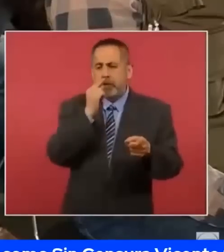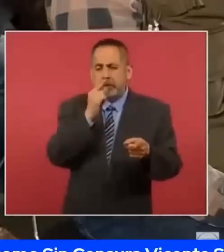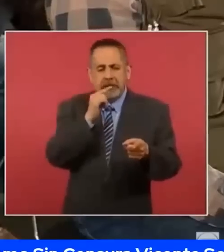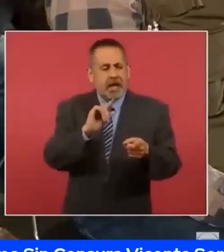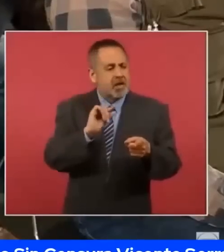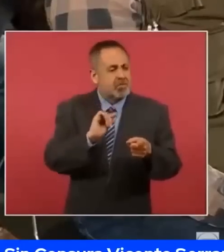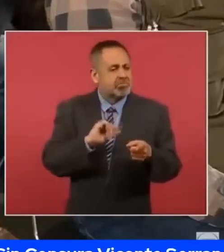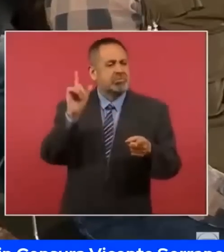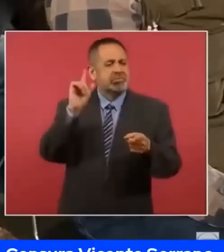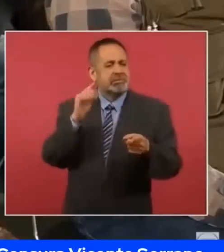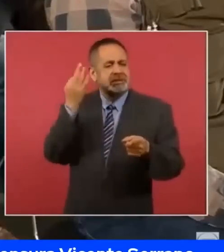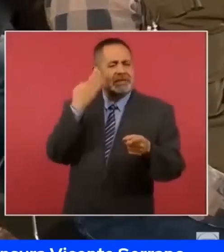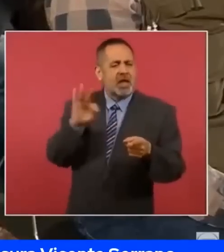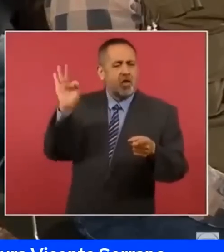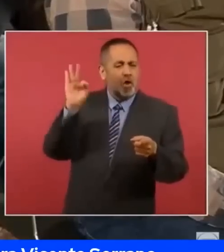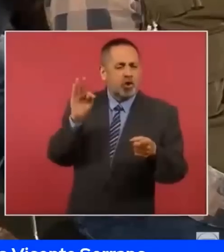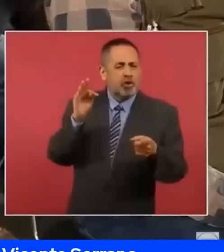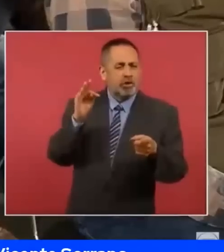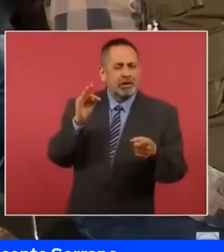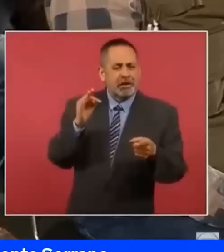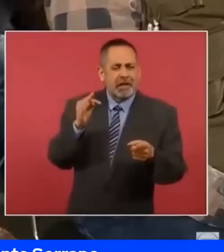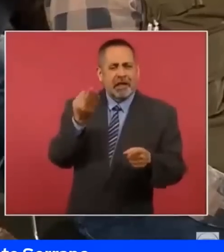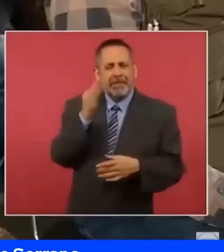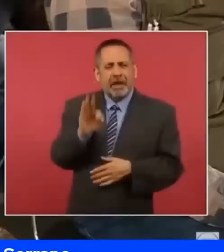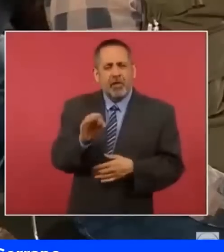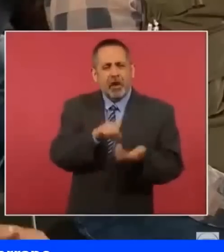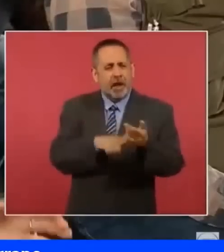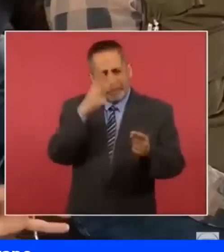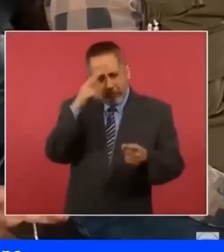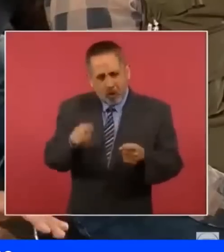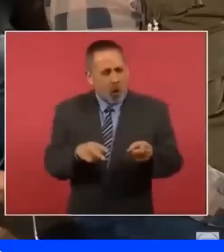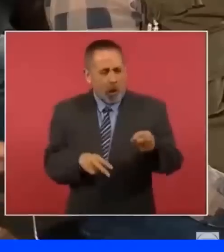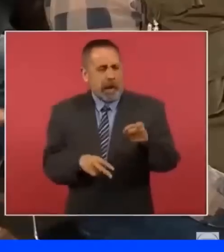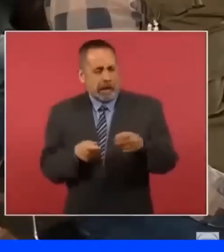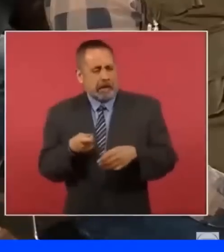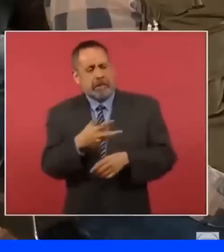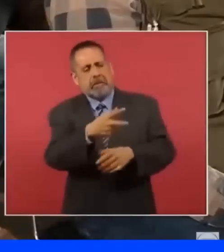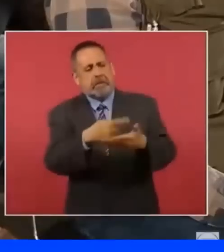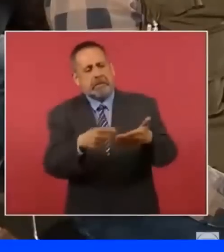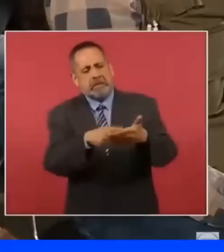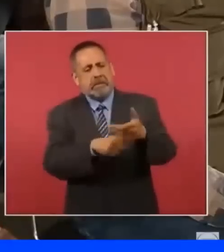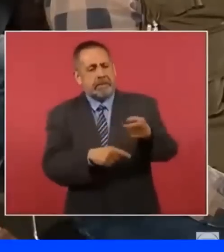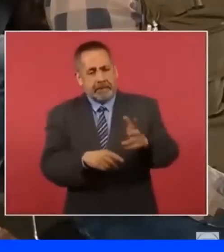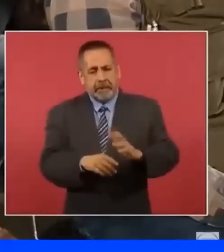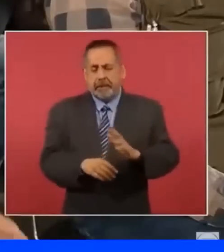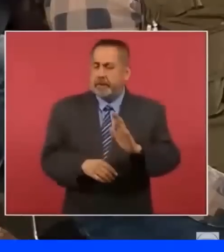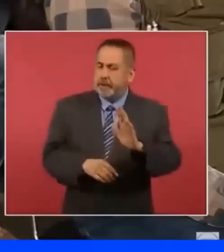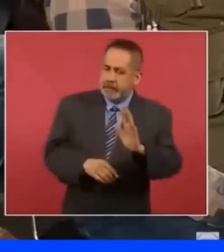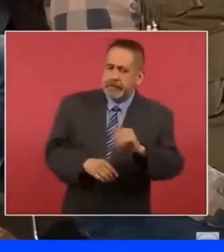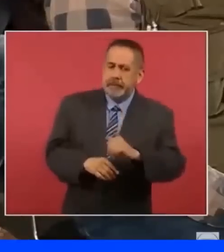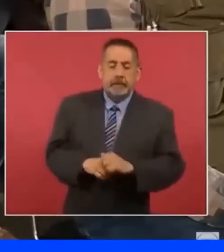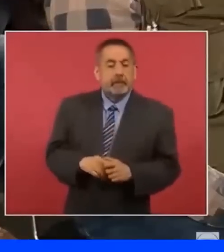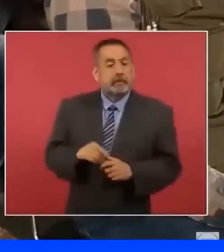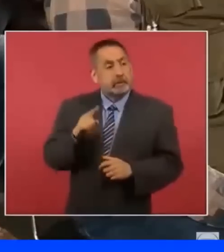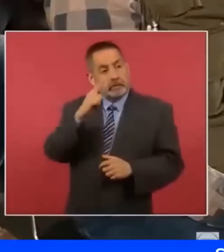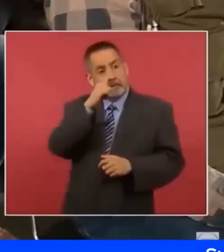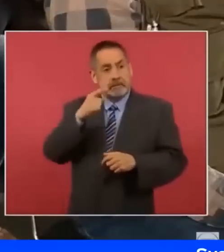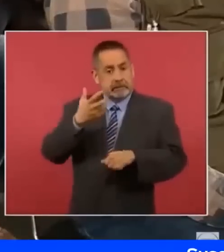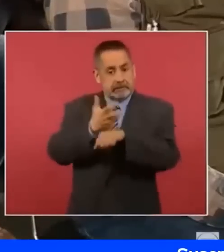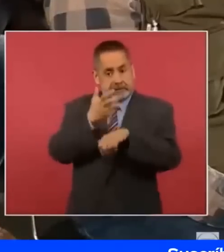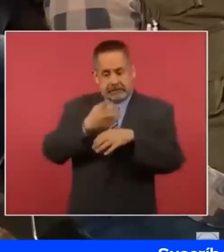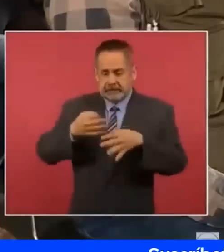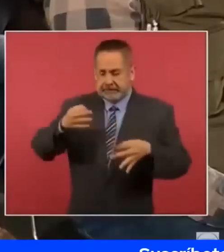el supertraidor de México. Preguntarle también si a partir del fallo que